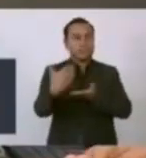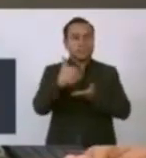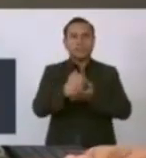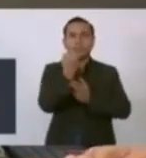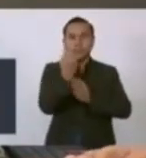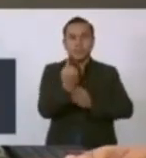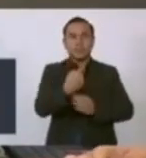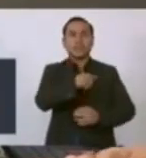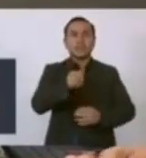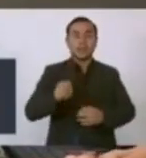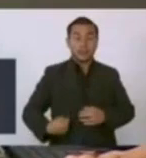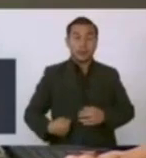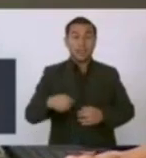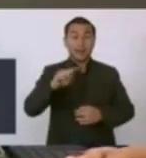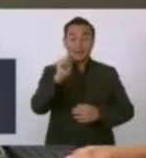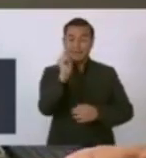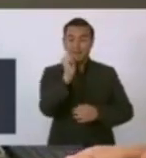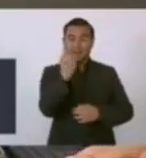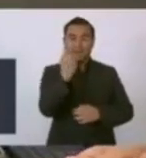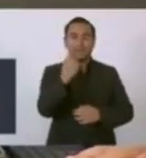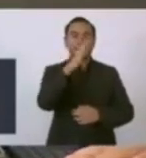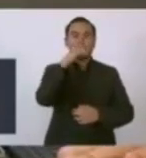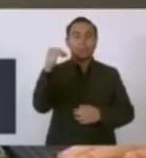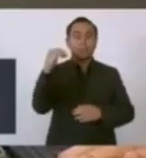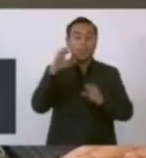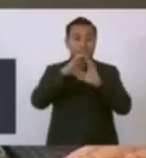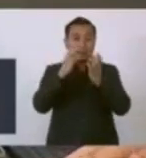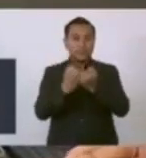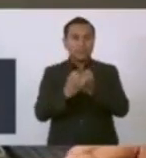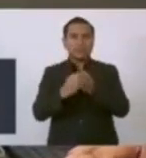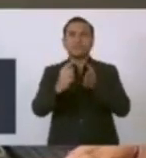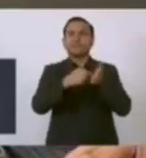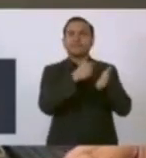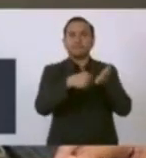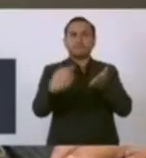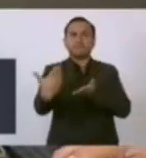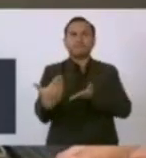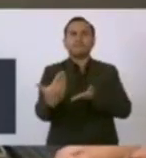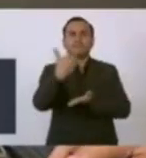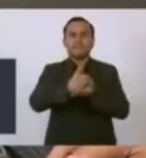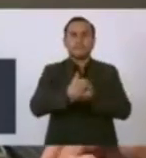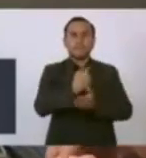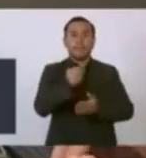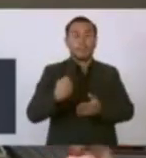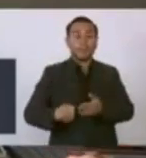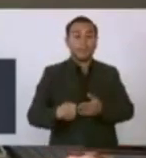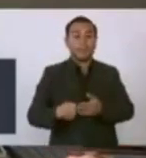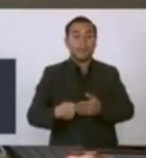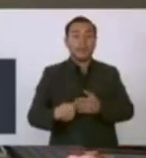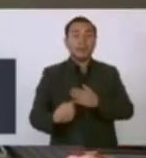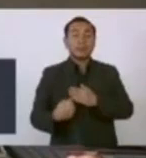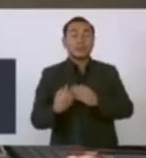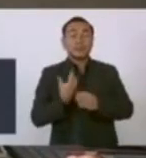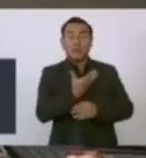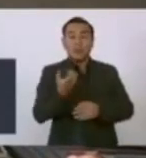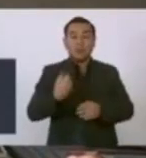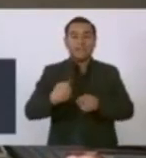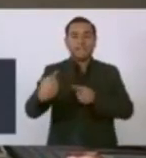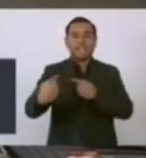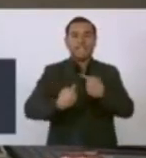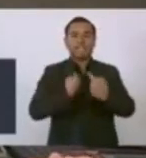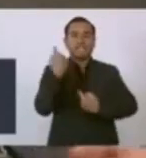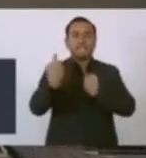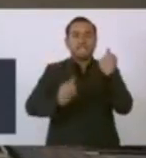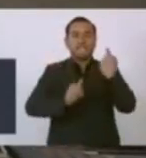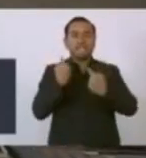que fuimos el primer país del mundo que lo hizo, fuimos altamente criticados. Nos dijeron que éramos alarmistas, de que íbamos a dañar el comercio, que